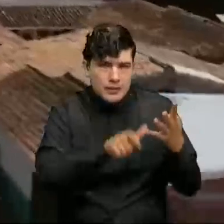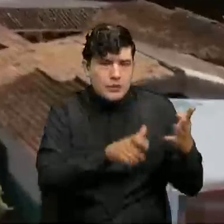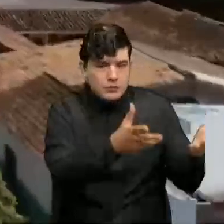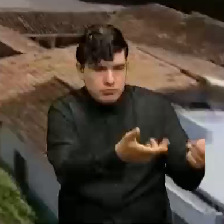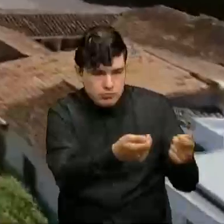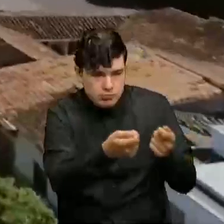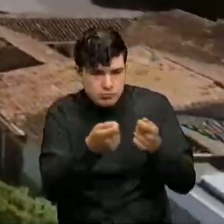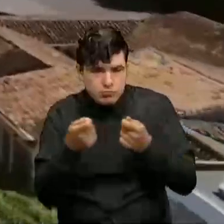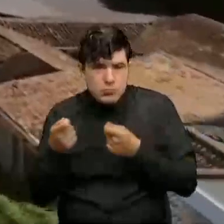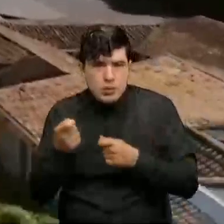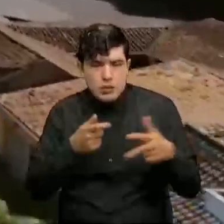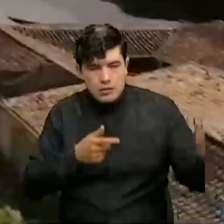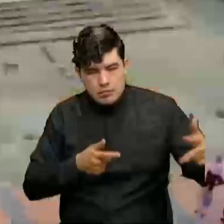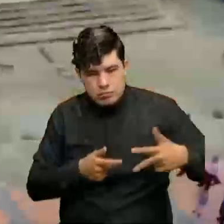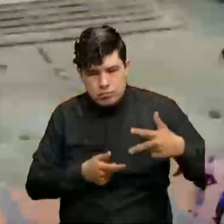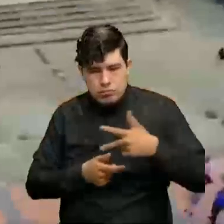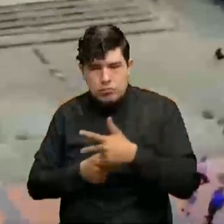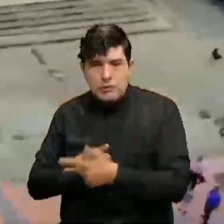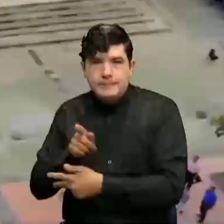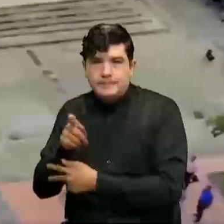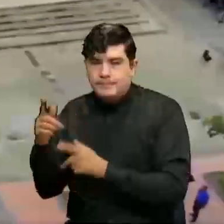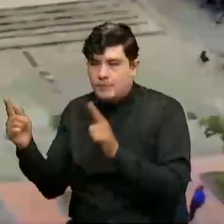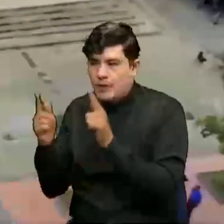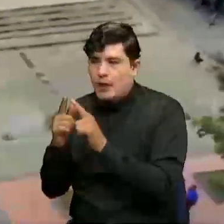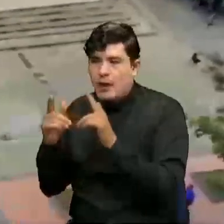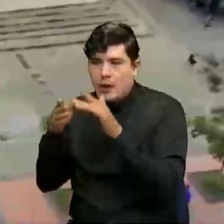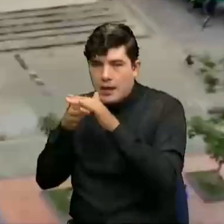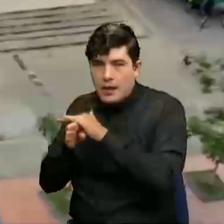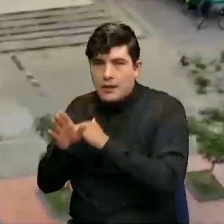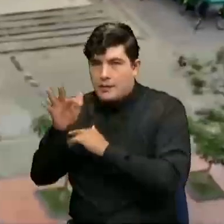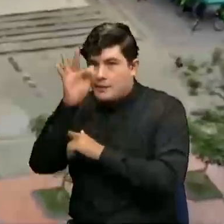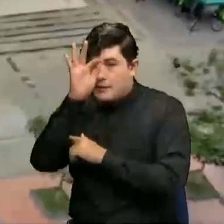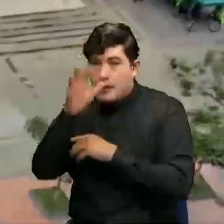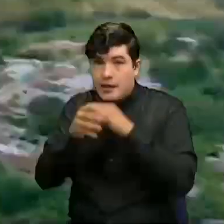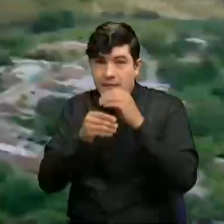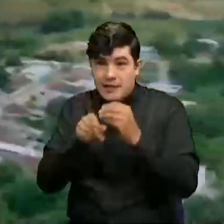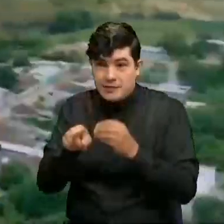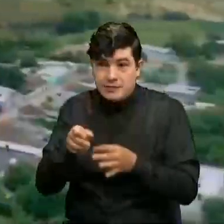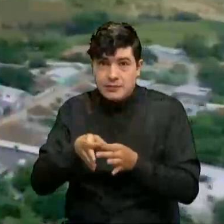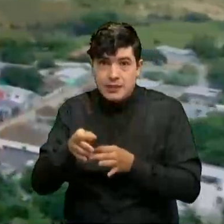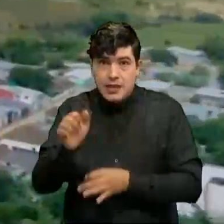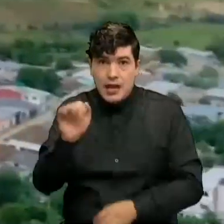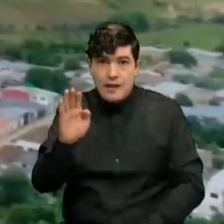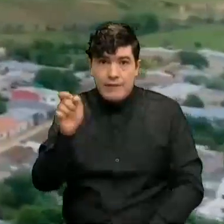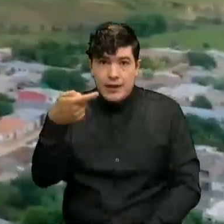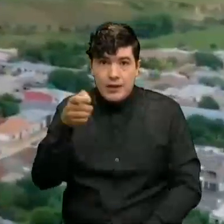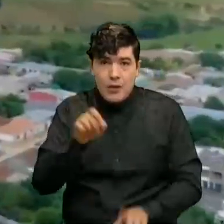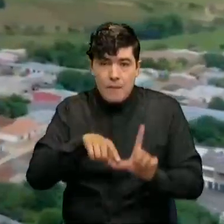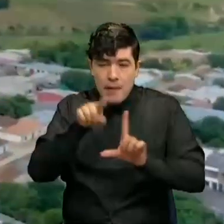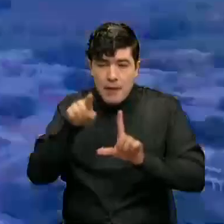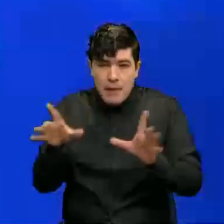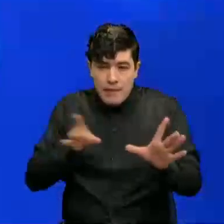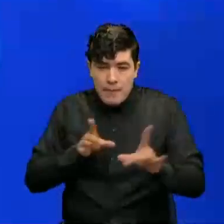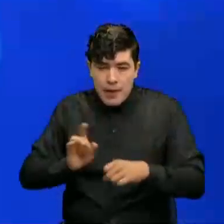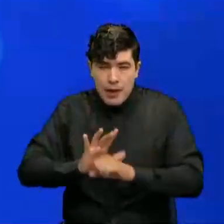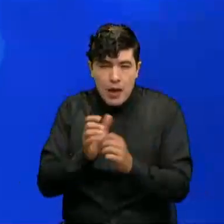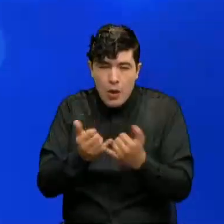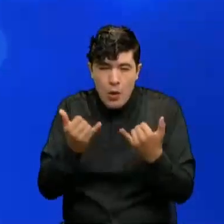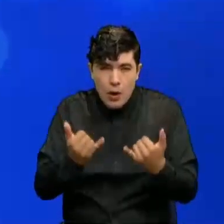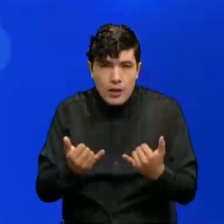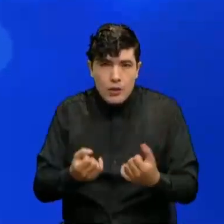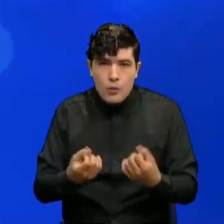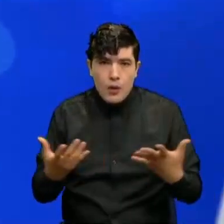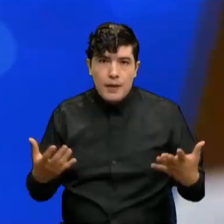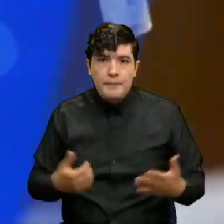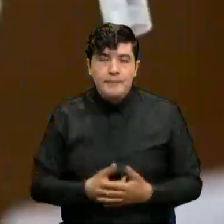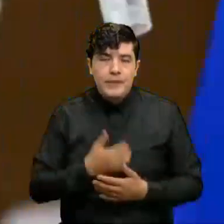Ante este panorama es importante resaltar que las cifras de contagio en el municipio de Ábrego a hoy se encuentran de la siguiente manera. Un total de